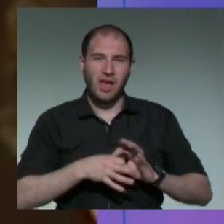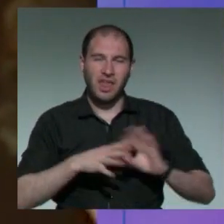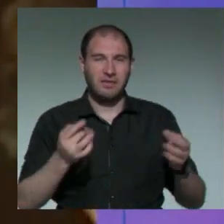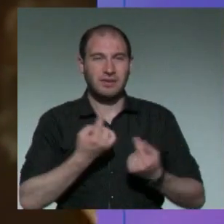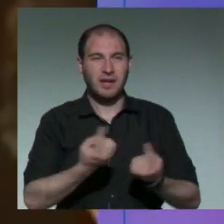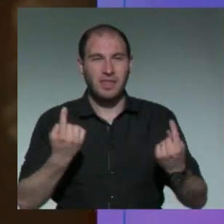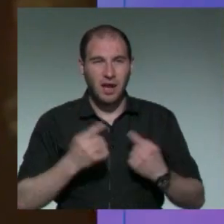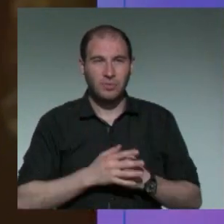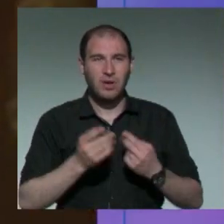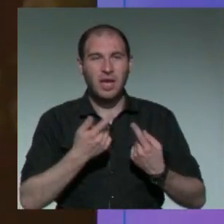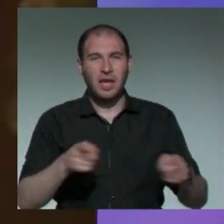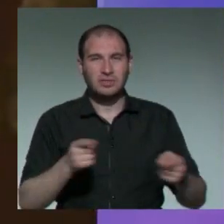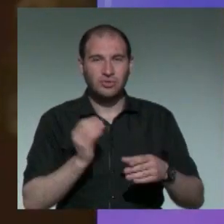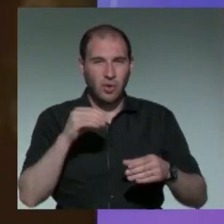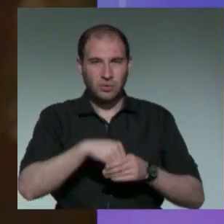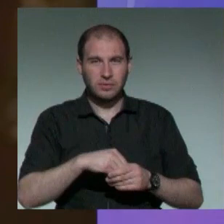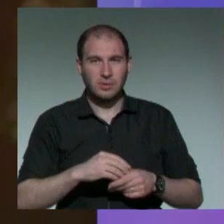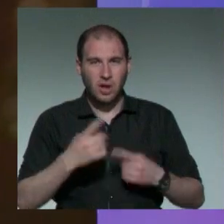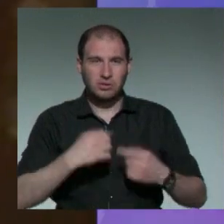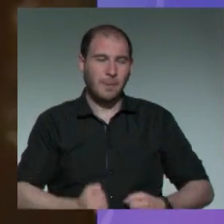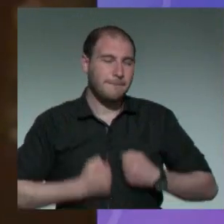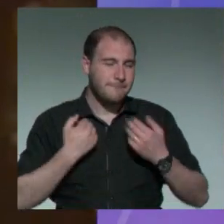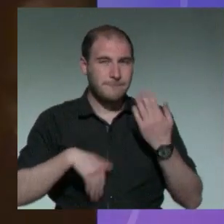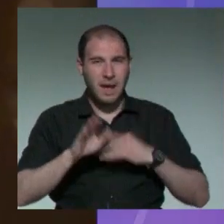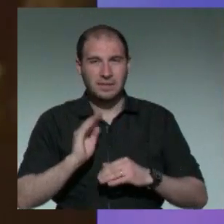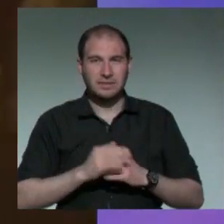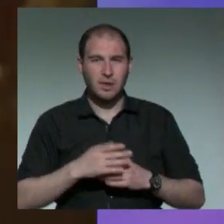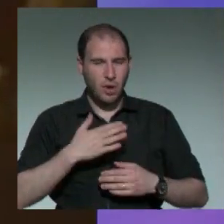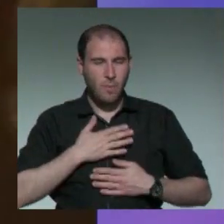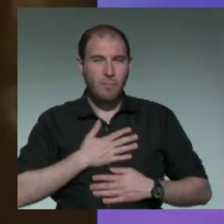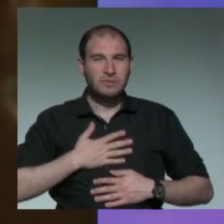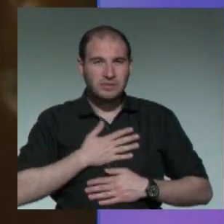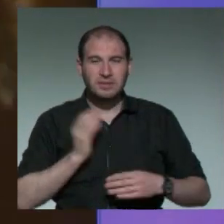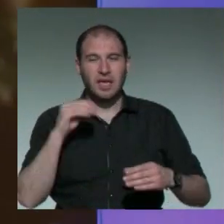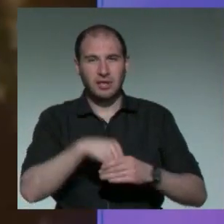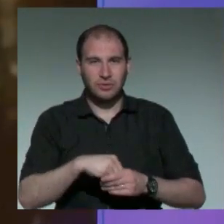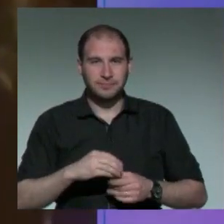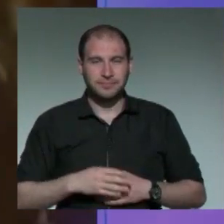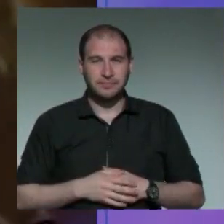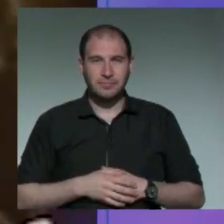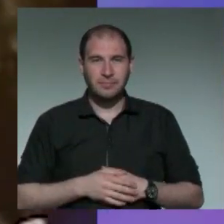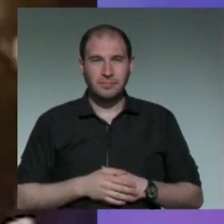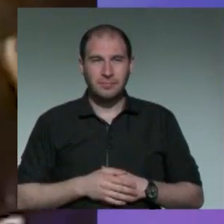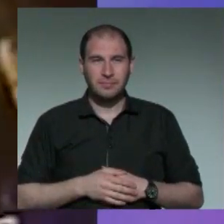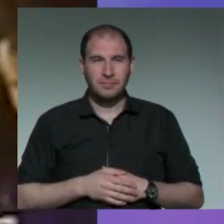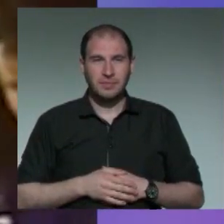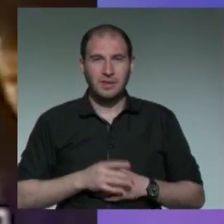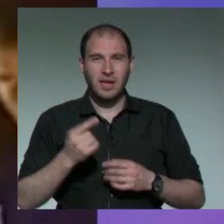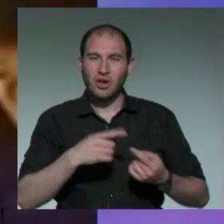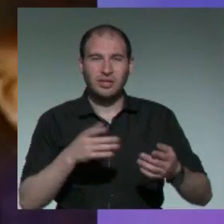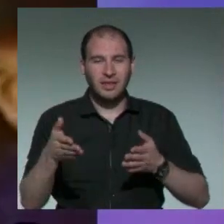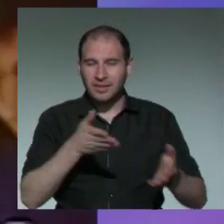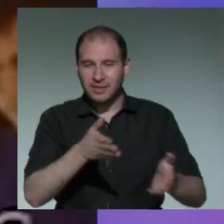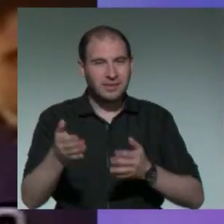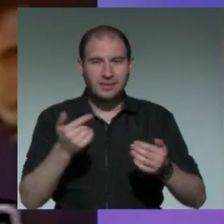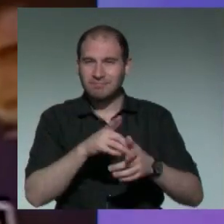cada uno deja en un tema lo más que puede y lo que tiene y lo que siente, ¿no es cierto? No hay una cosa, una dirección